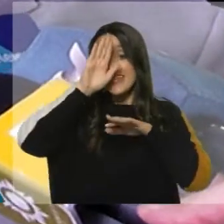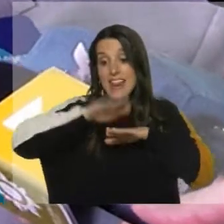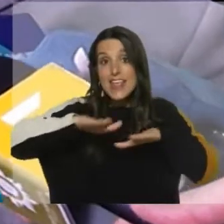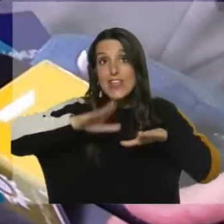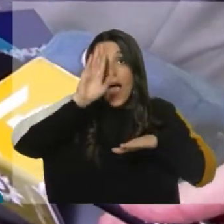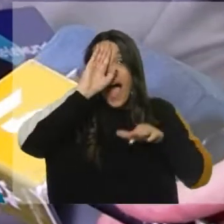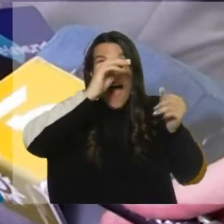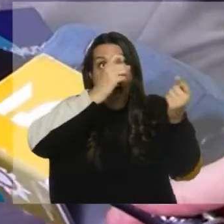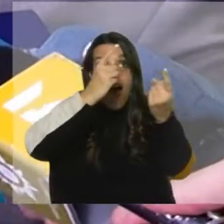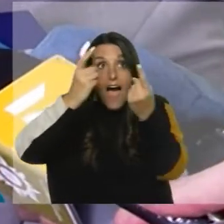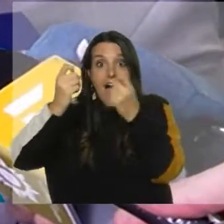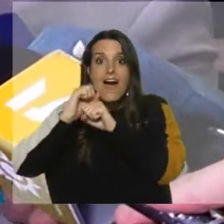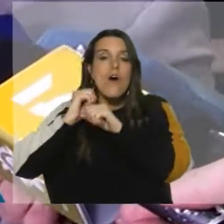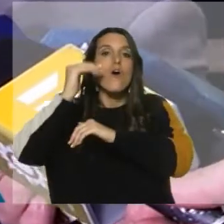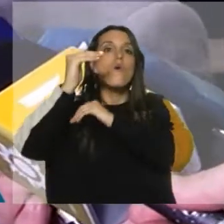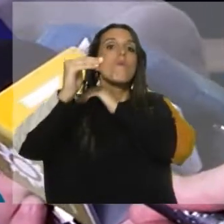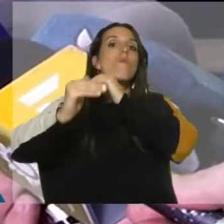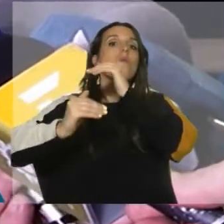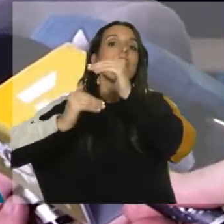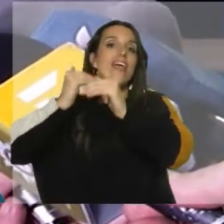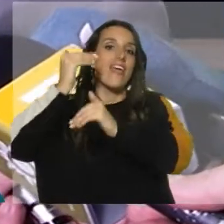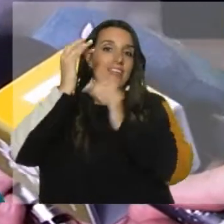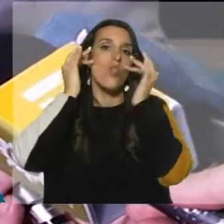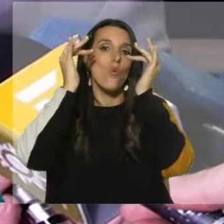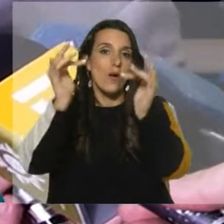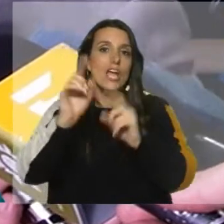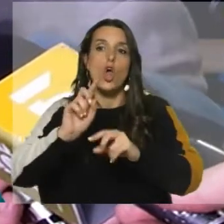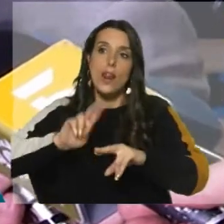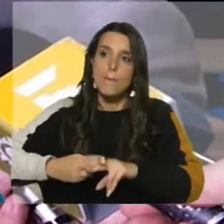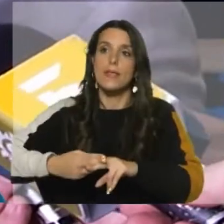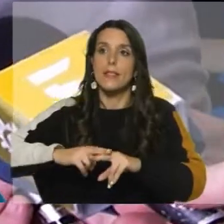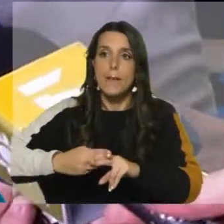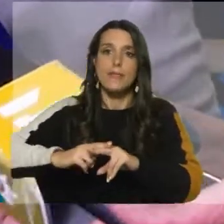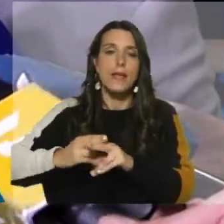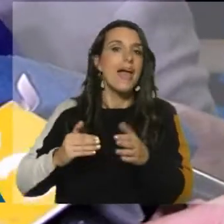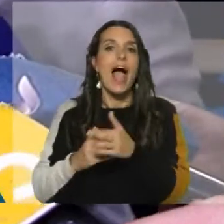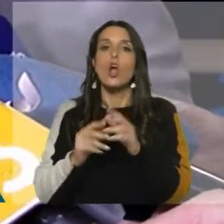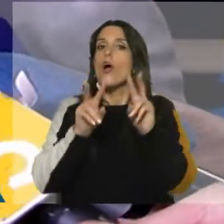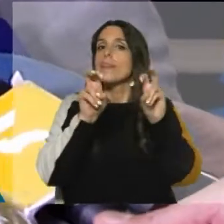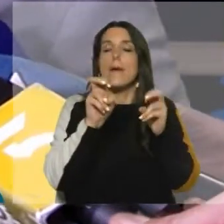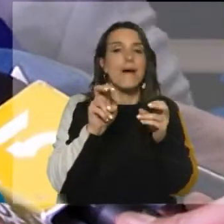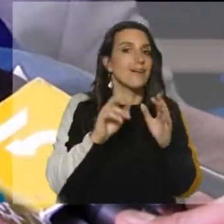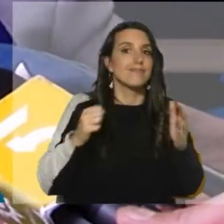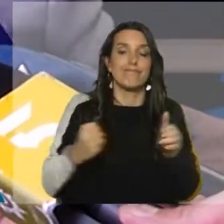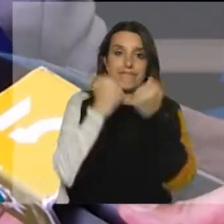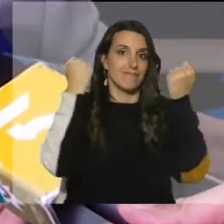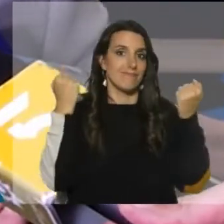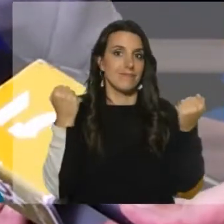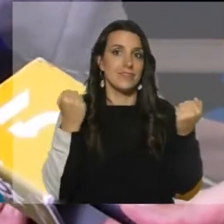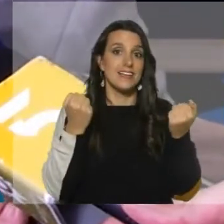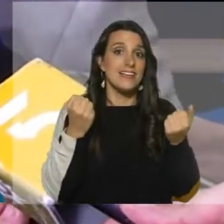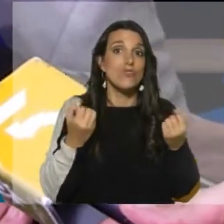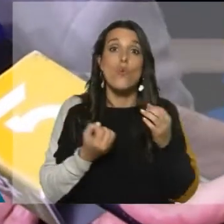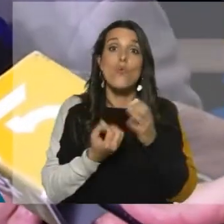joven permita que siga durante su trayectoria educativa y no interrumpirla por algo administrativo abruptamente. Es lo que han hecho los